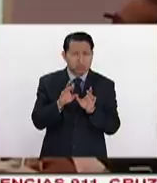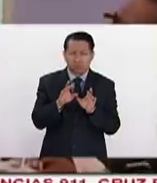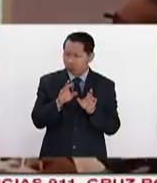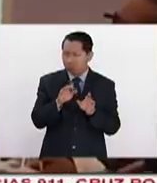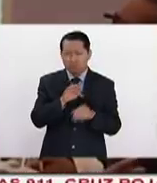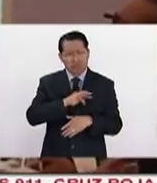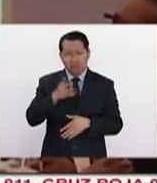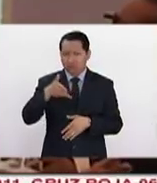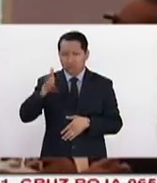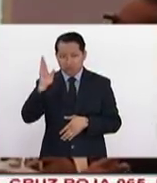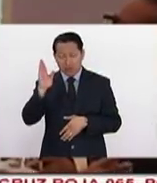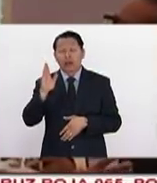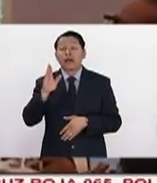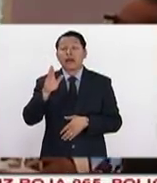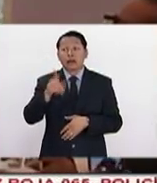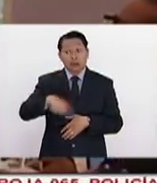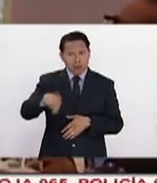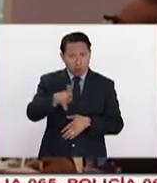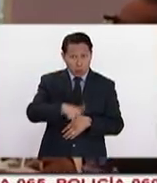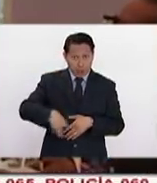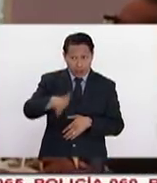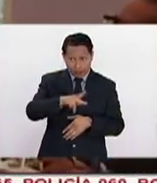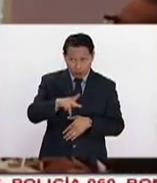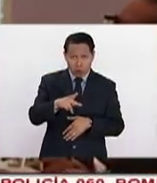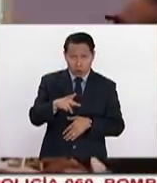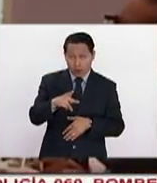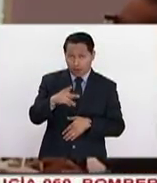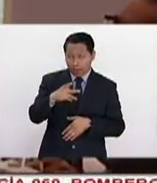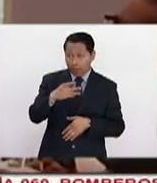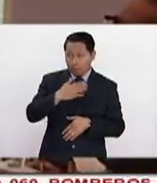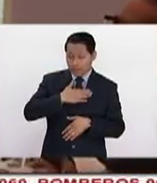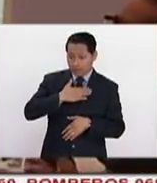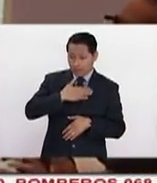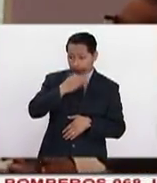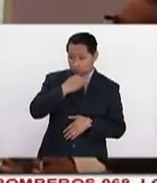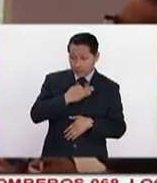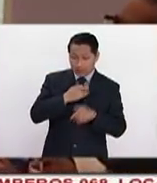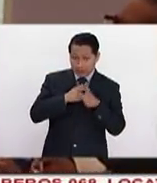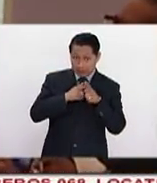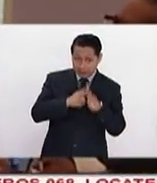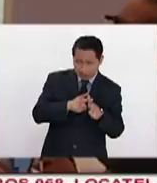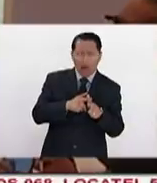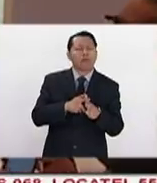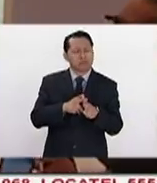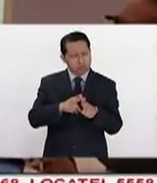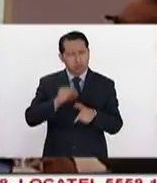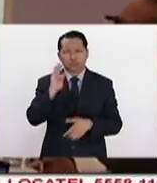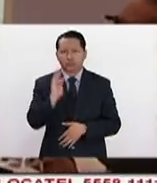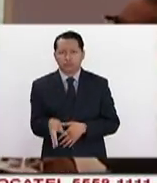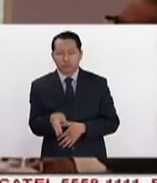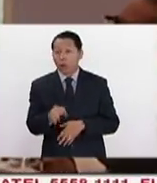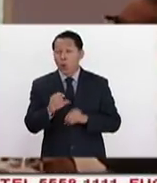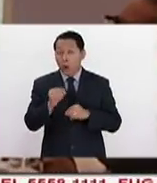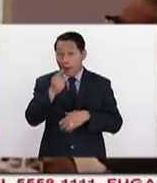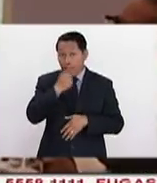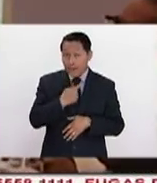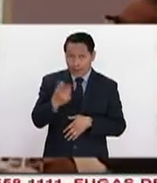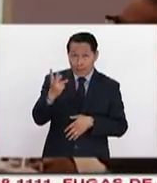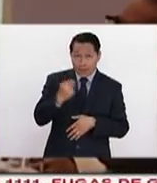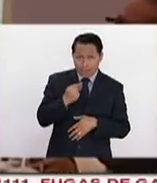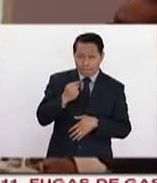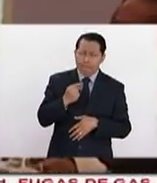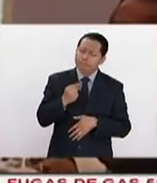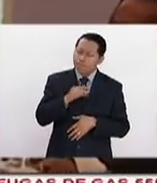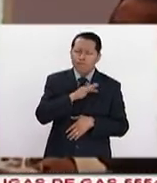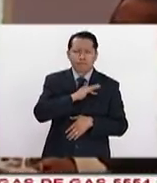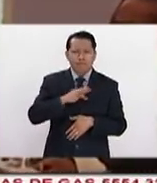quiere que sigamos gobernando la ciudad, la vamos a seguir gobernando. Y si no quiere, vamos a hacer realidad la